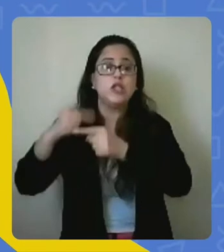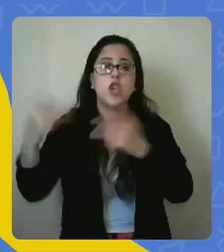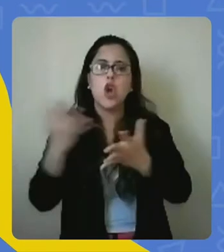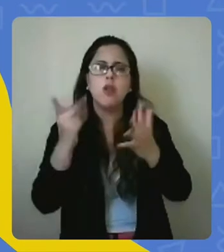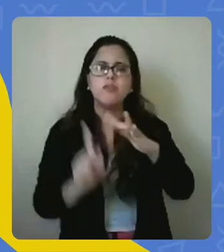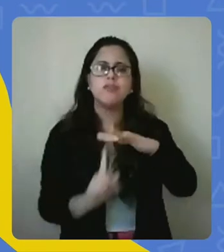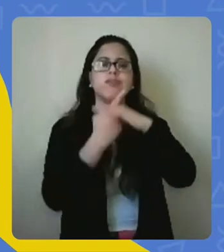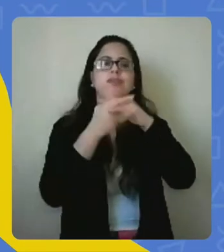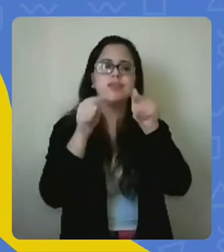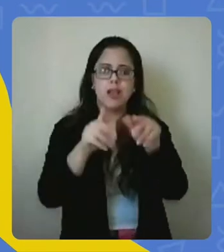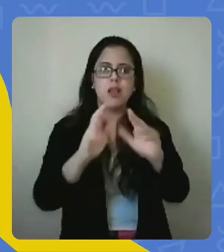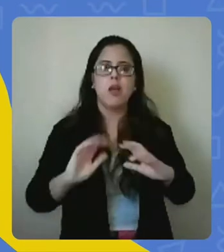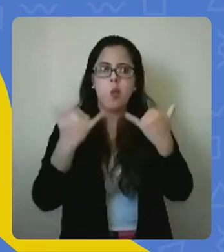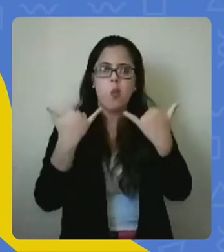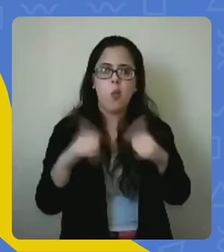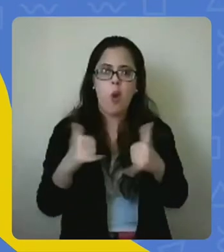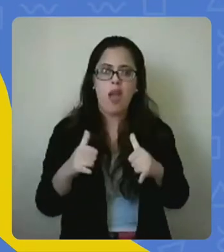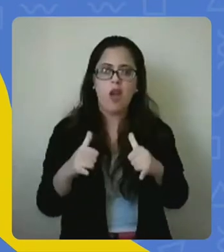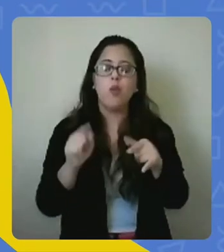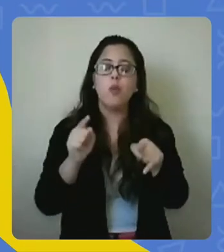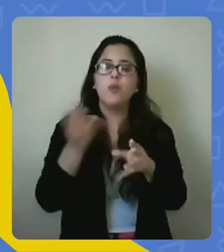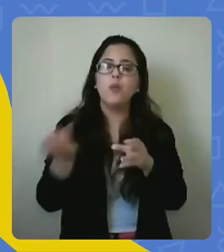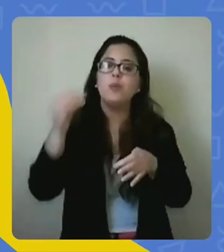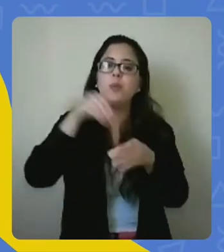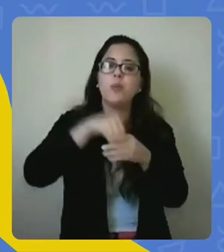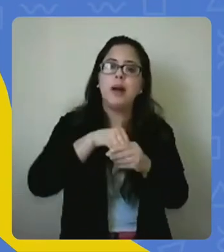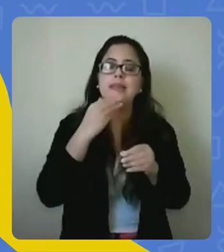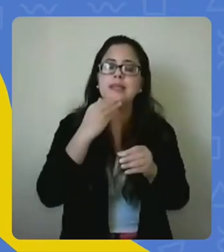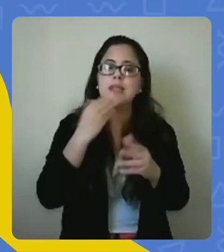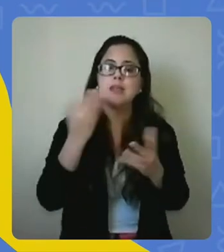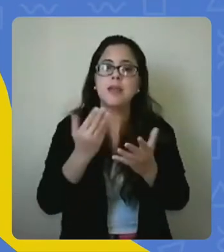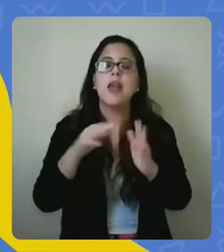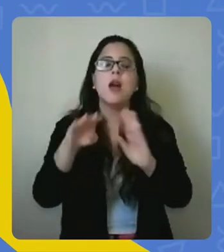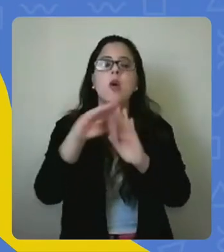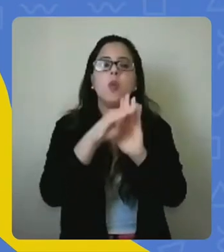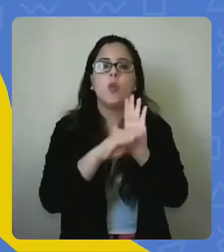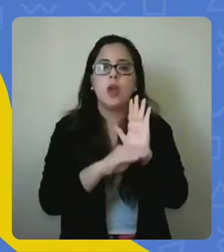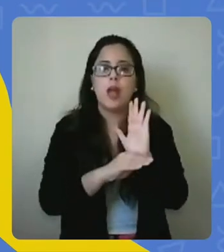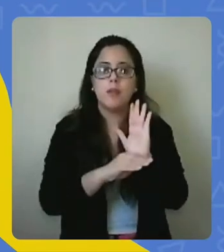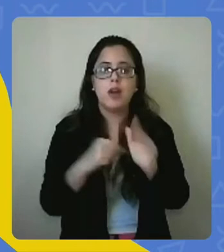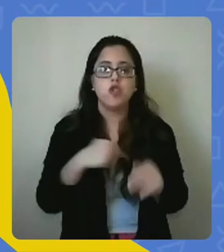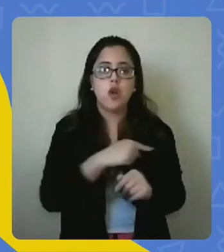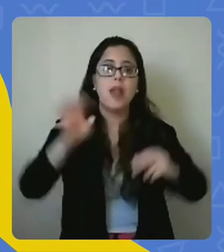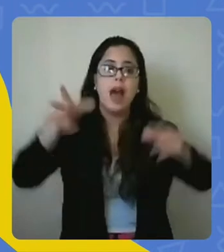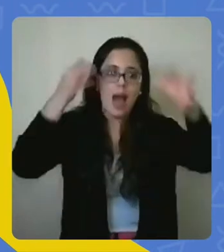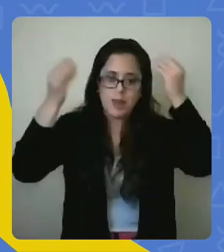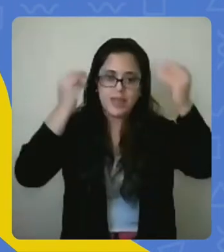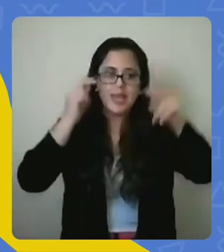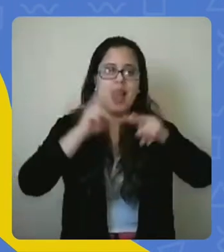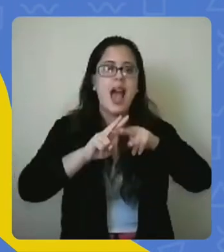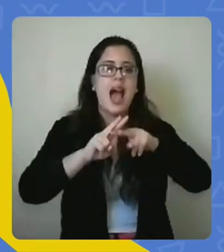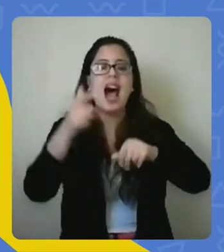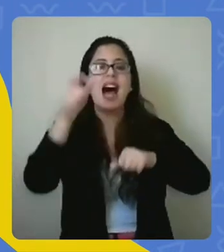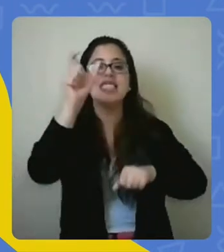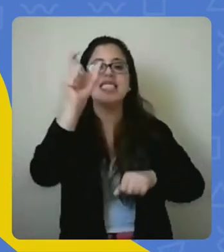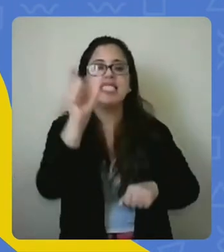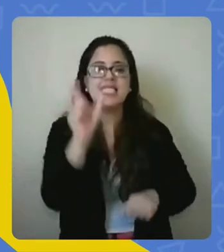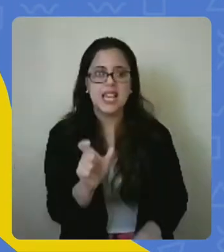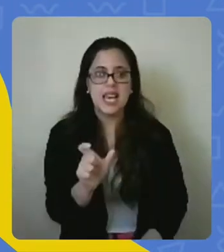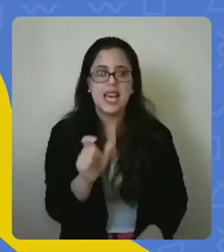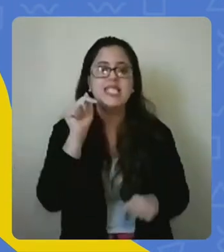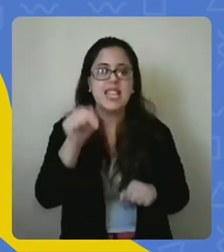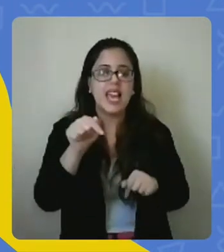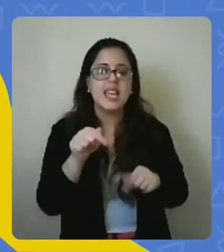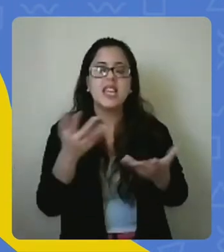este juego. Forma parte de un programa que se llama Aprender a Ser, que se desarrolla a lo largo de toda la